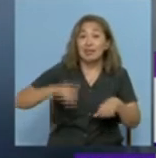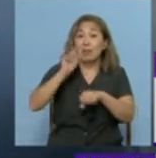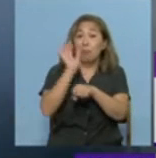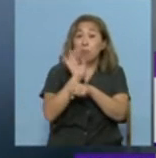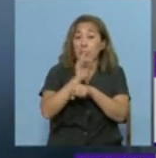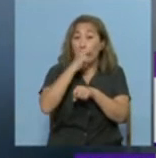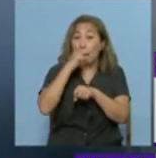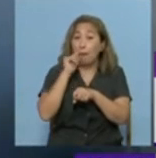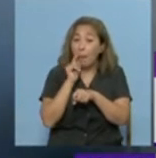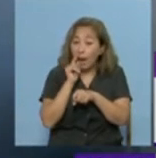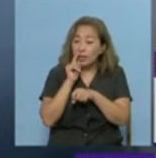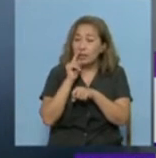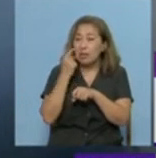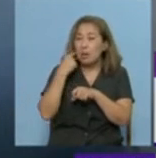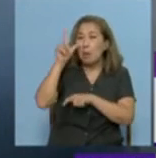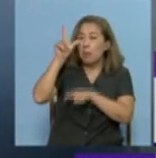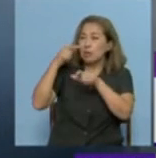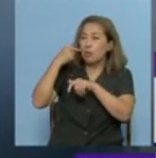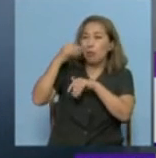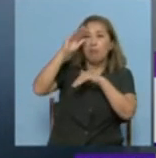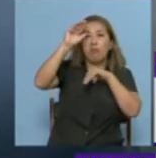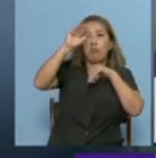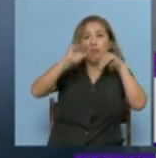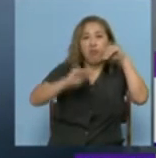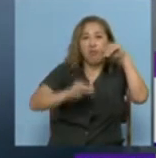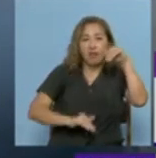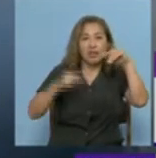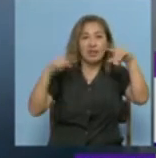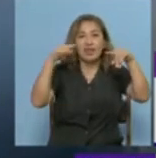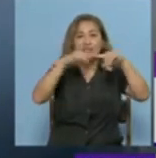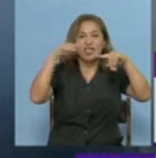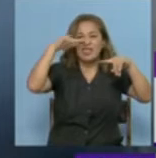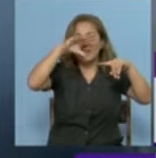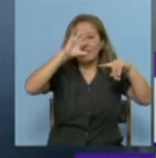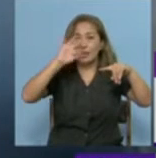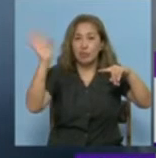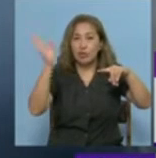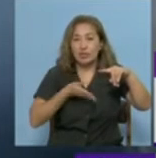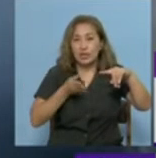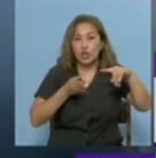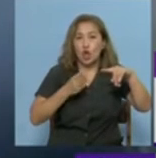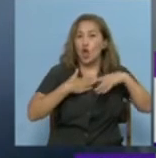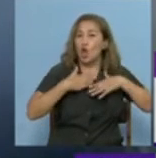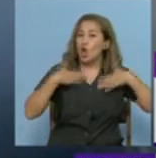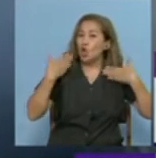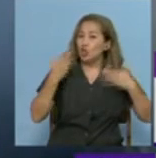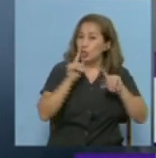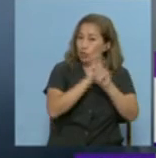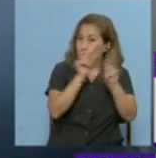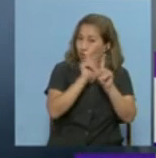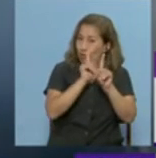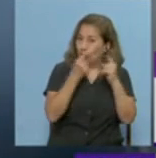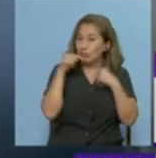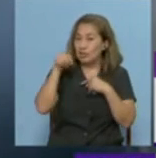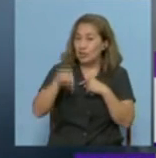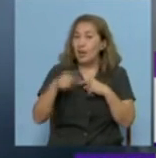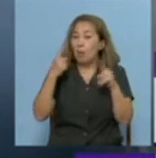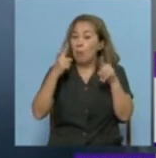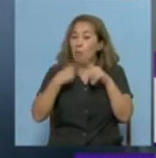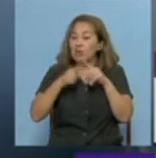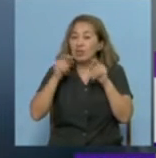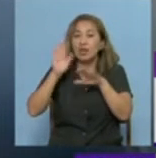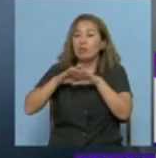Macri. La mayoría de las encuestas indican que el 70% de los argentinos está descontento con las políticas que